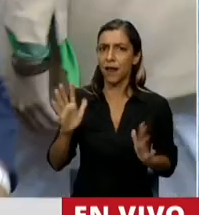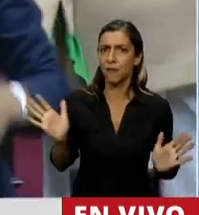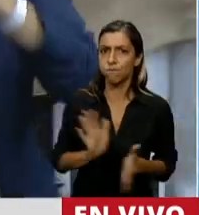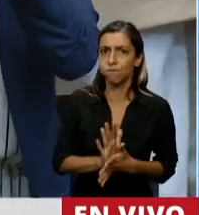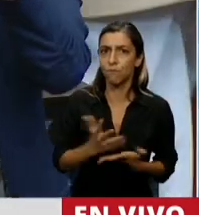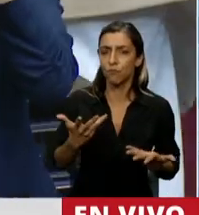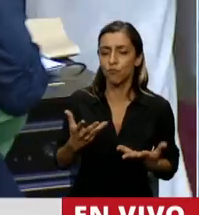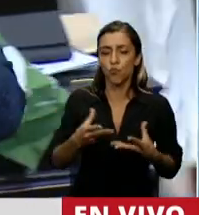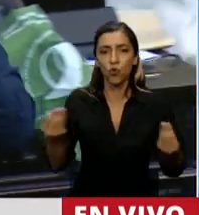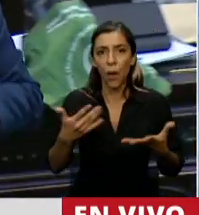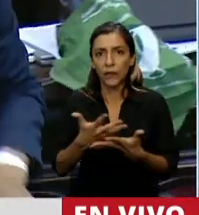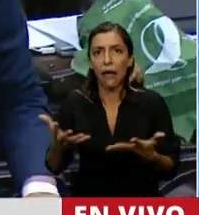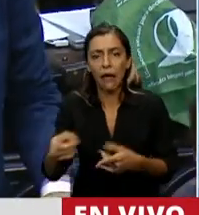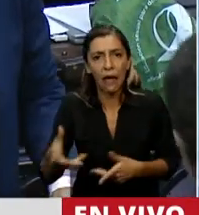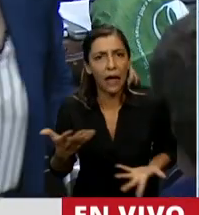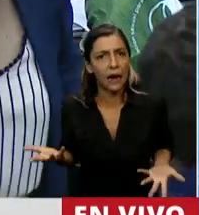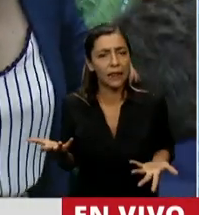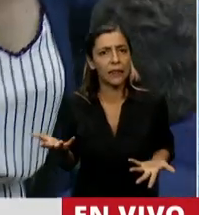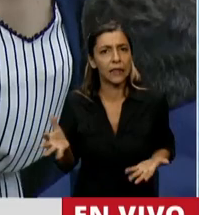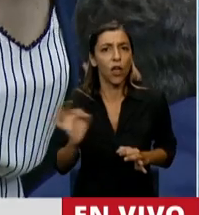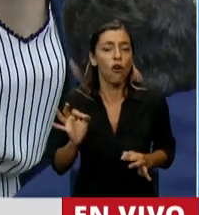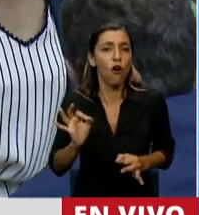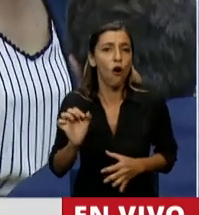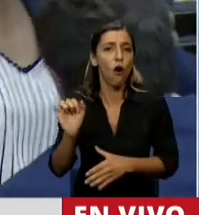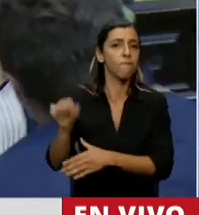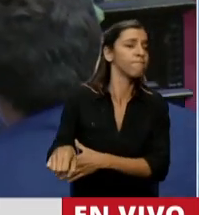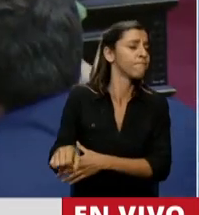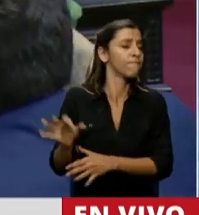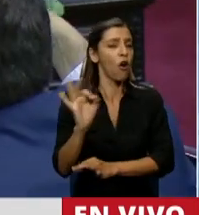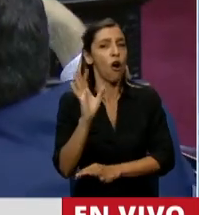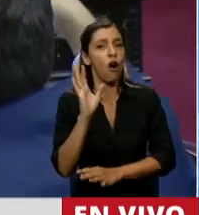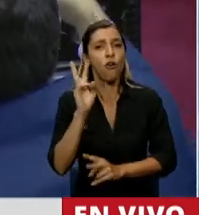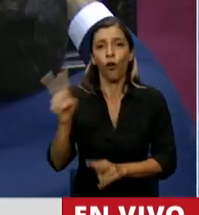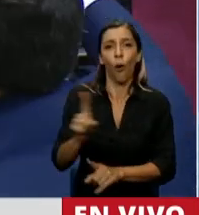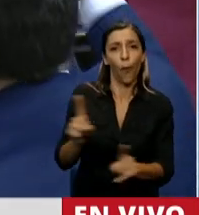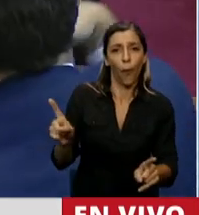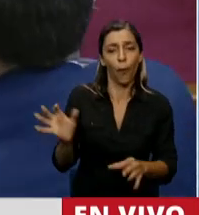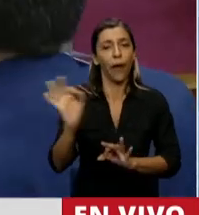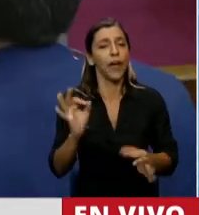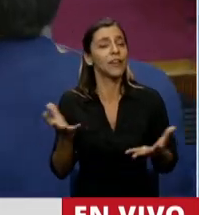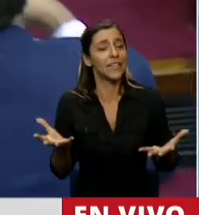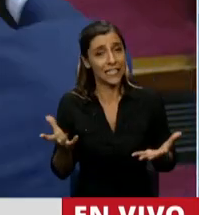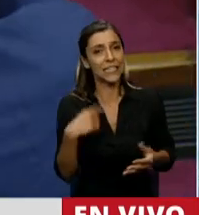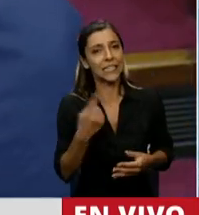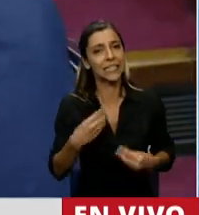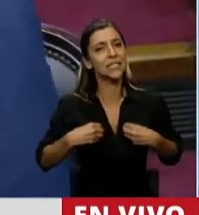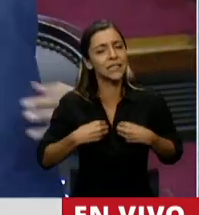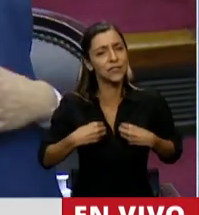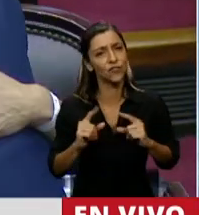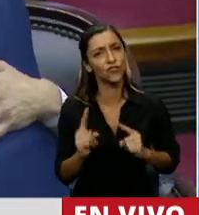tarde. Llega tarde para garantizar nuestros derechos, llega tarde para no sentirnos solas ni